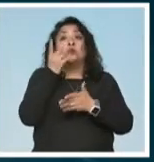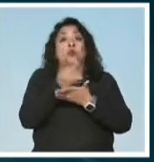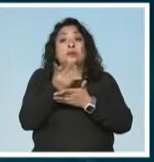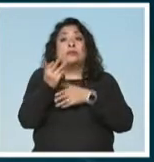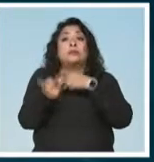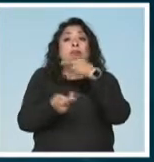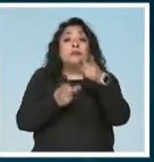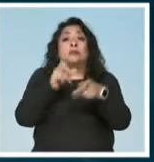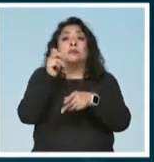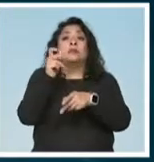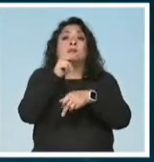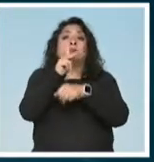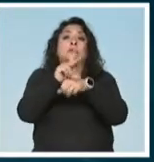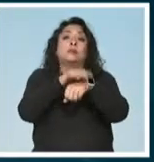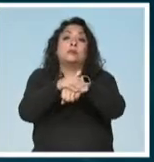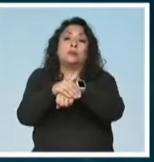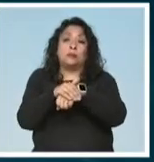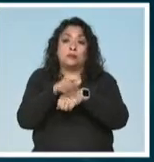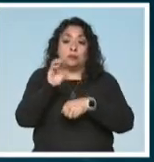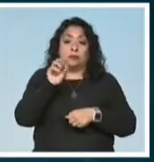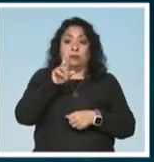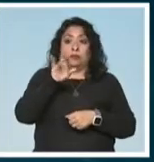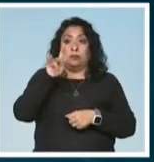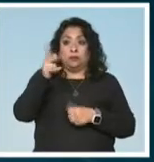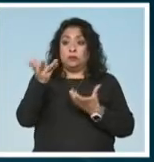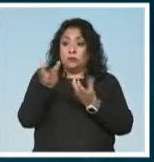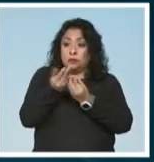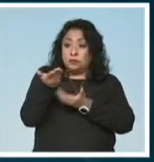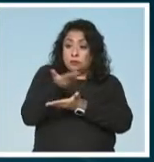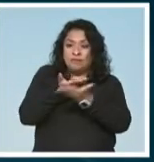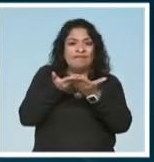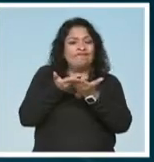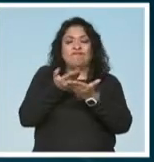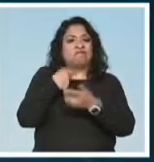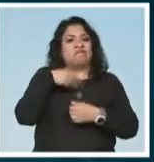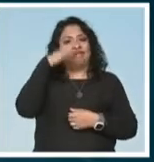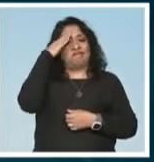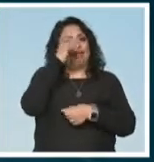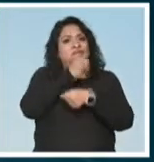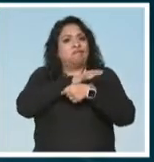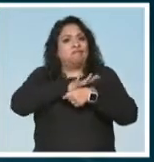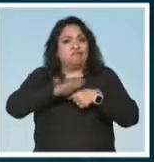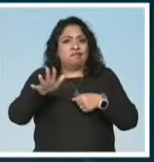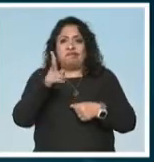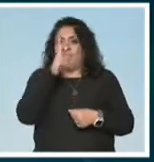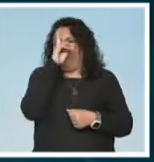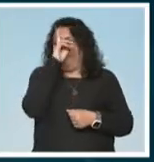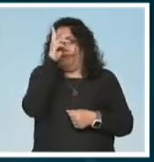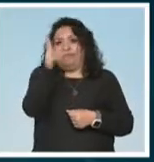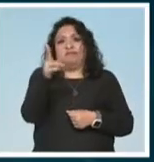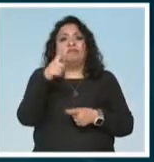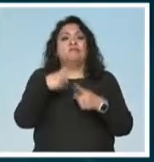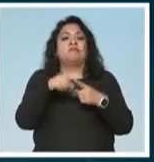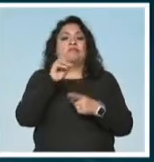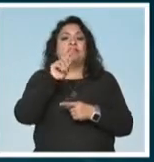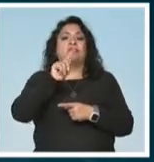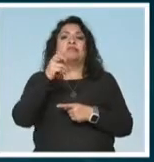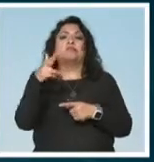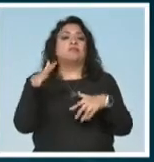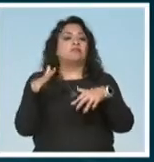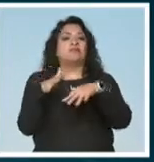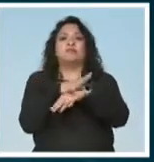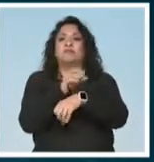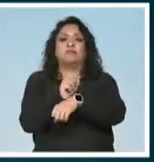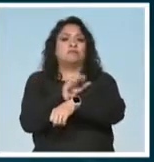prestar a naciones amigas. En Occidente, las colaboraciones resultan impensables. Estarán prohibidas por la OTAN y no cambiarán